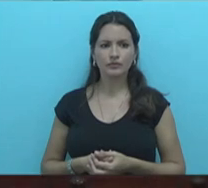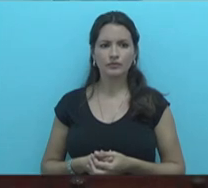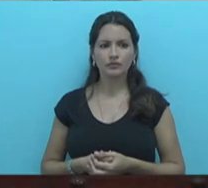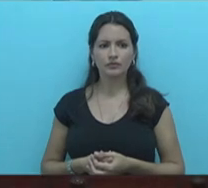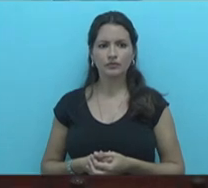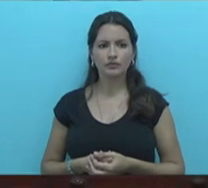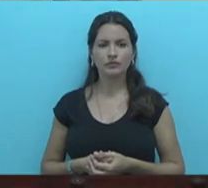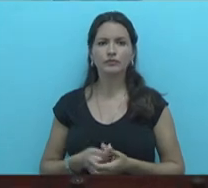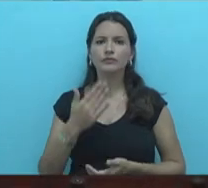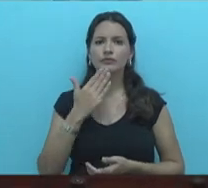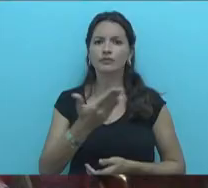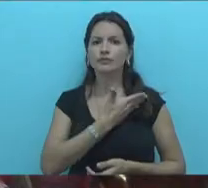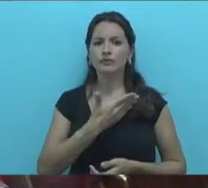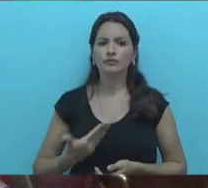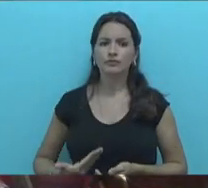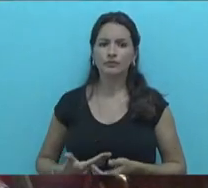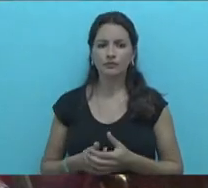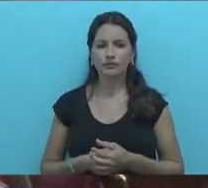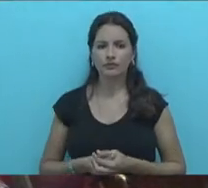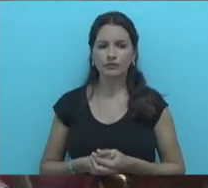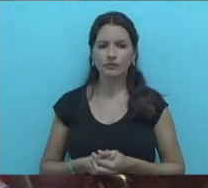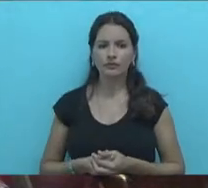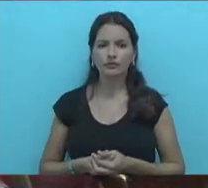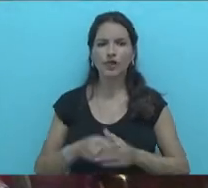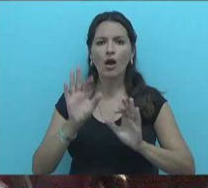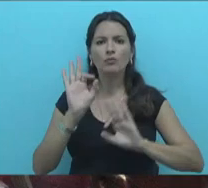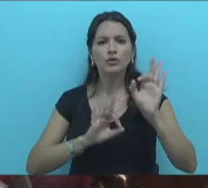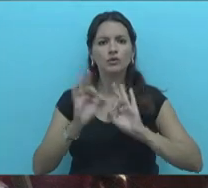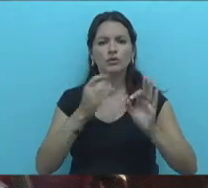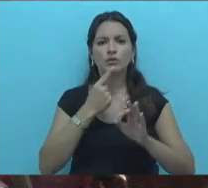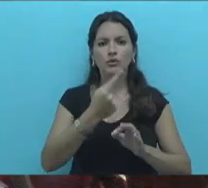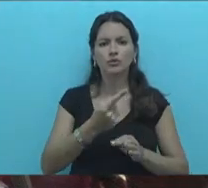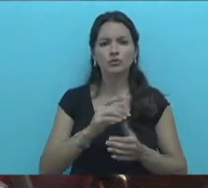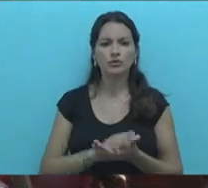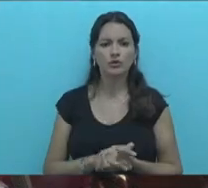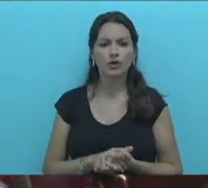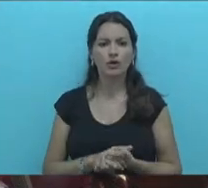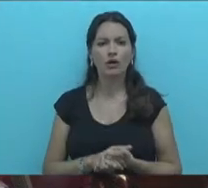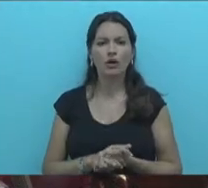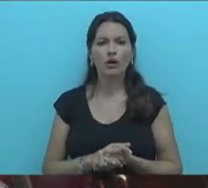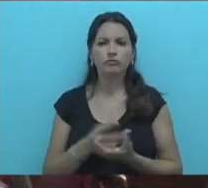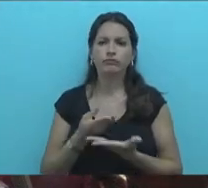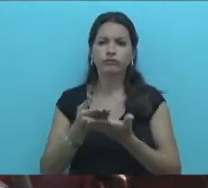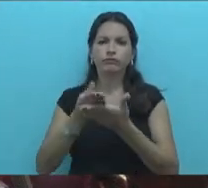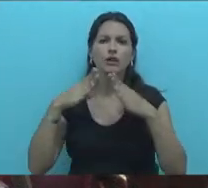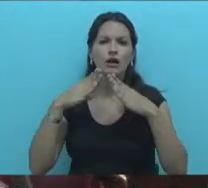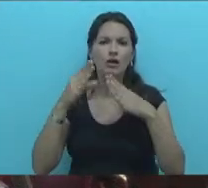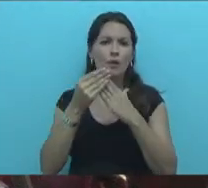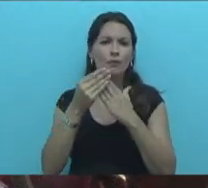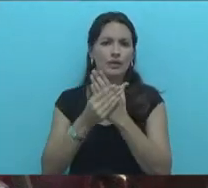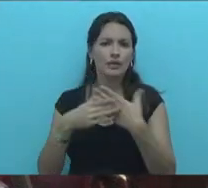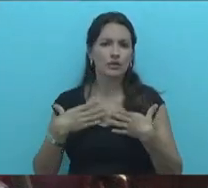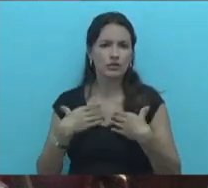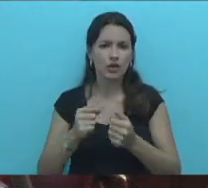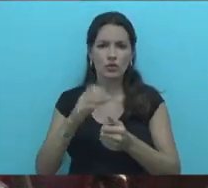Señor presidente, es para dar ingreso a un proyecto de resolución dirigido al Ministerio de Salud de la provincia. En el